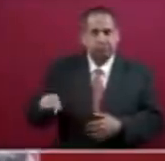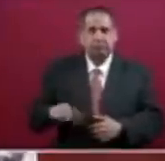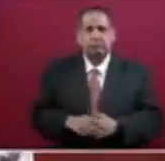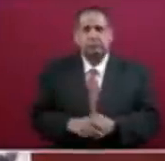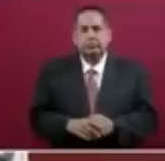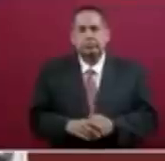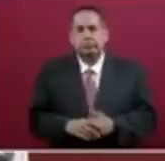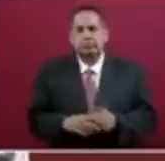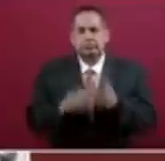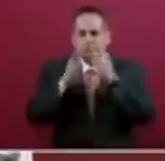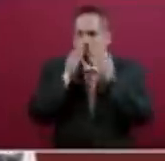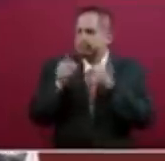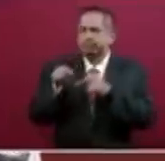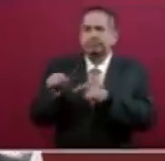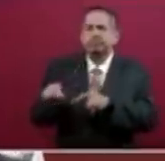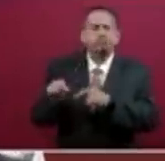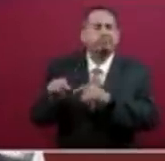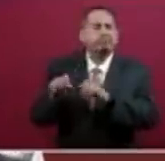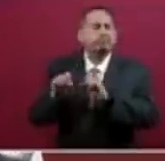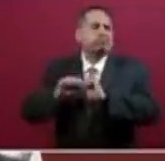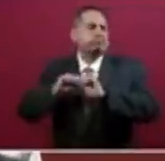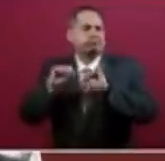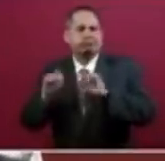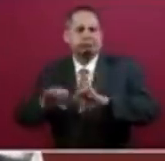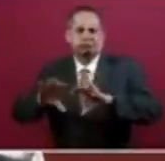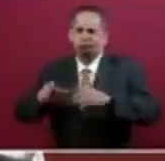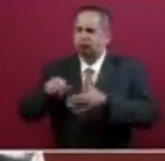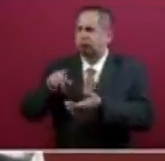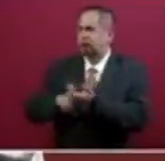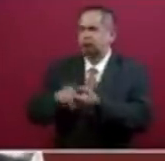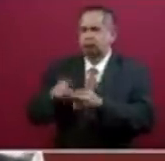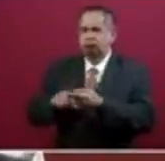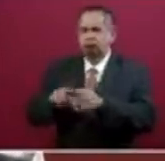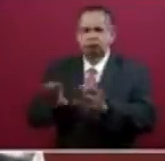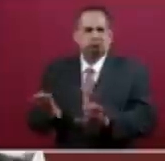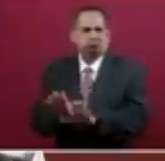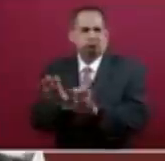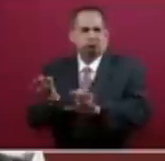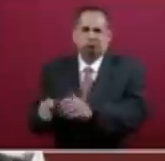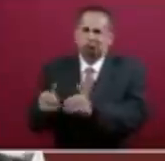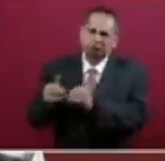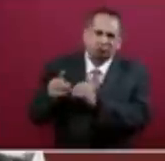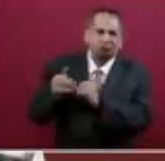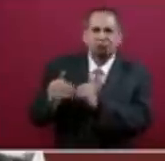No tiene un sistema de cómputo